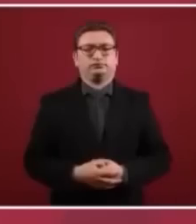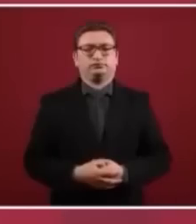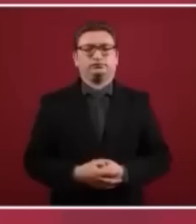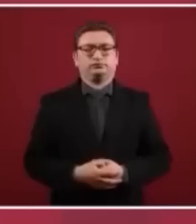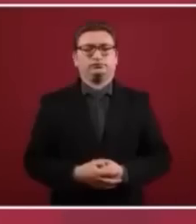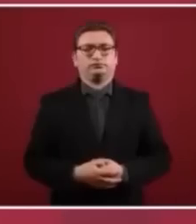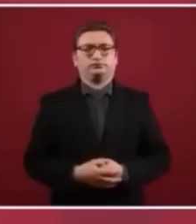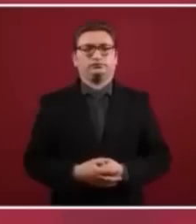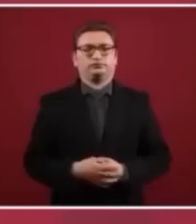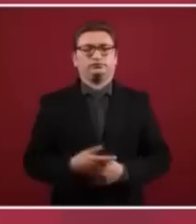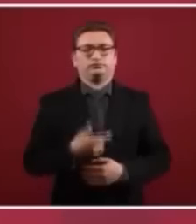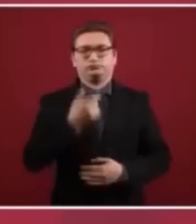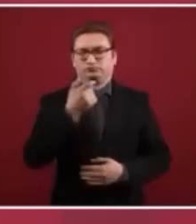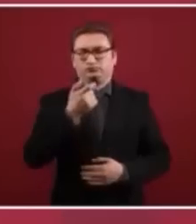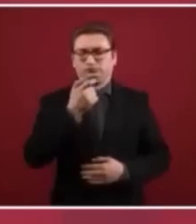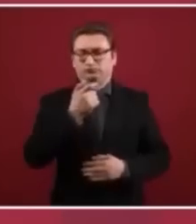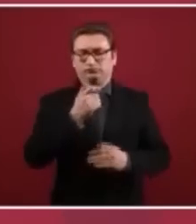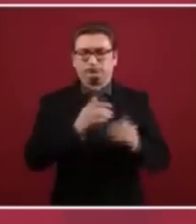la inflación